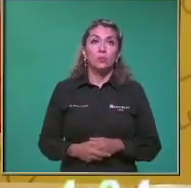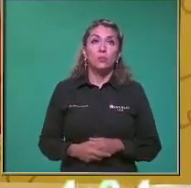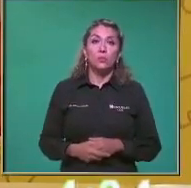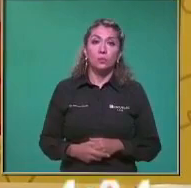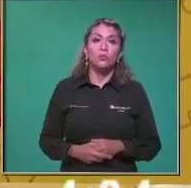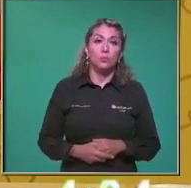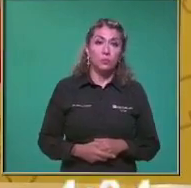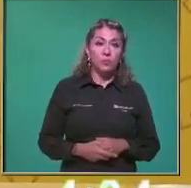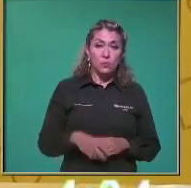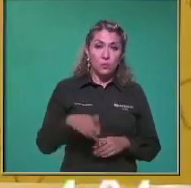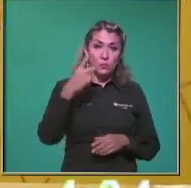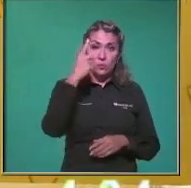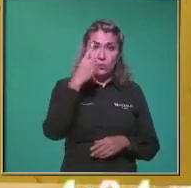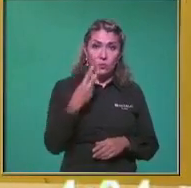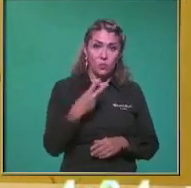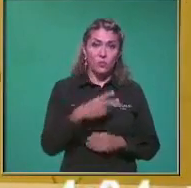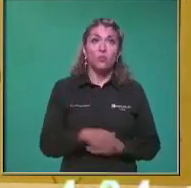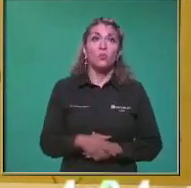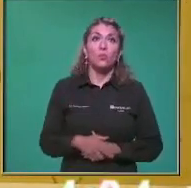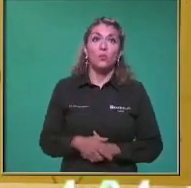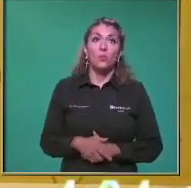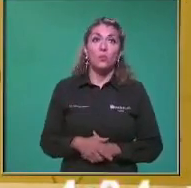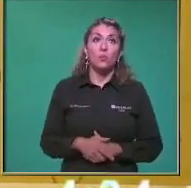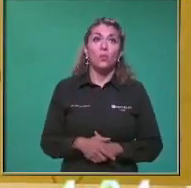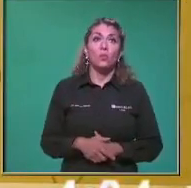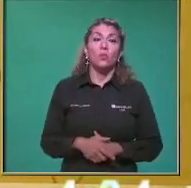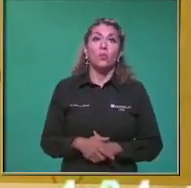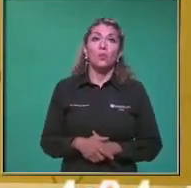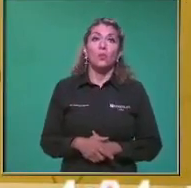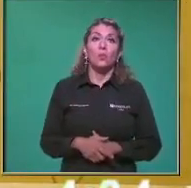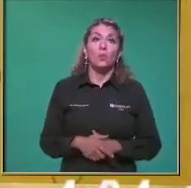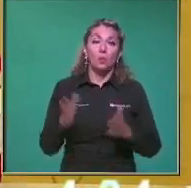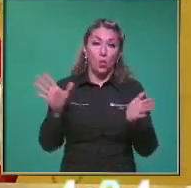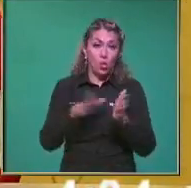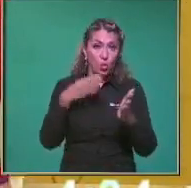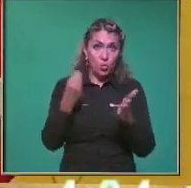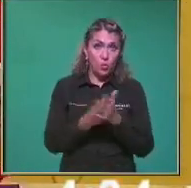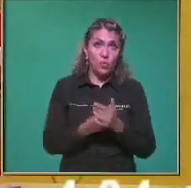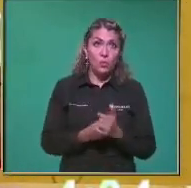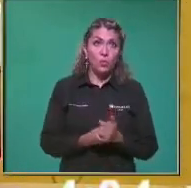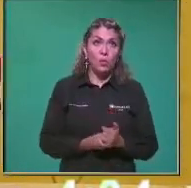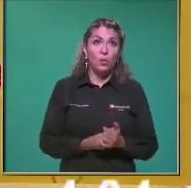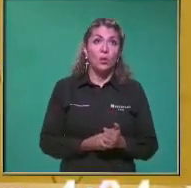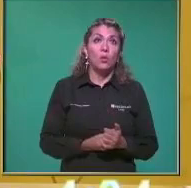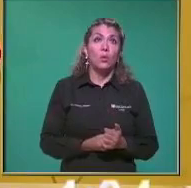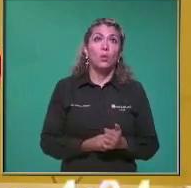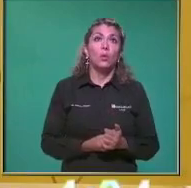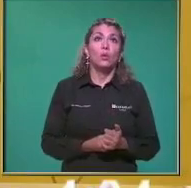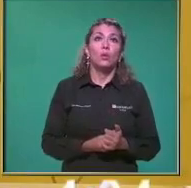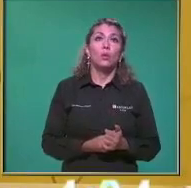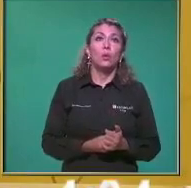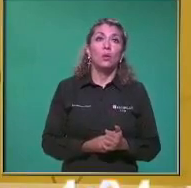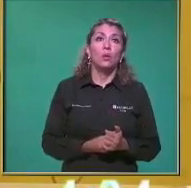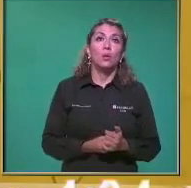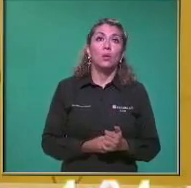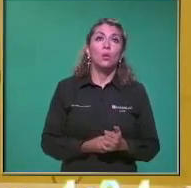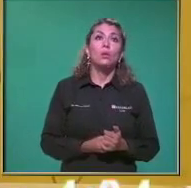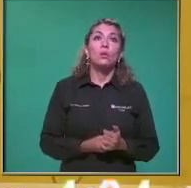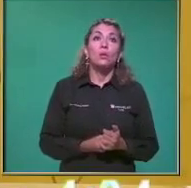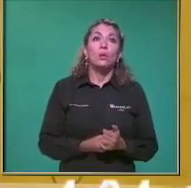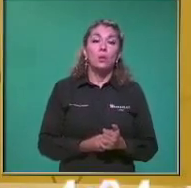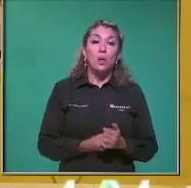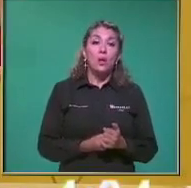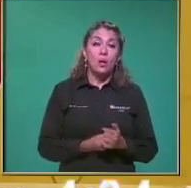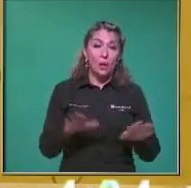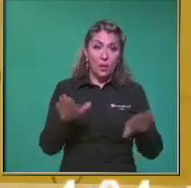medios. Bueno, ¿y qué tal si este yo lo parto? Bueno, voy a agarrar otro. ¿Qué tal si este yo